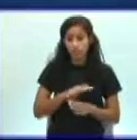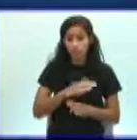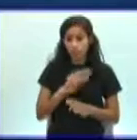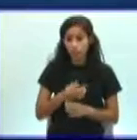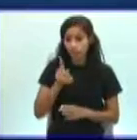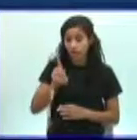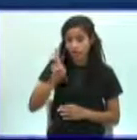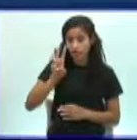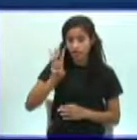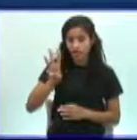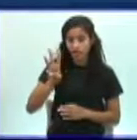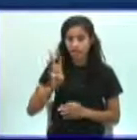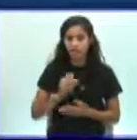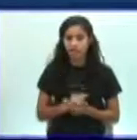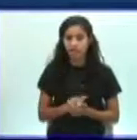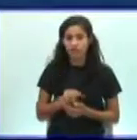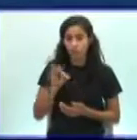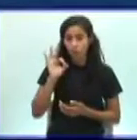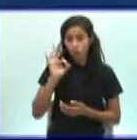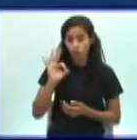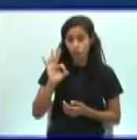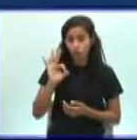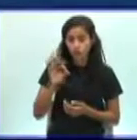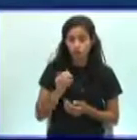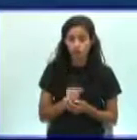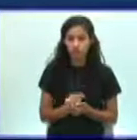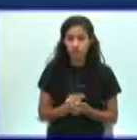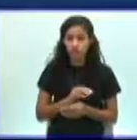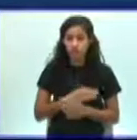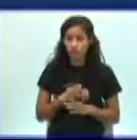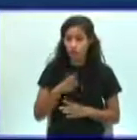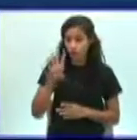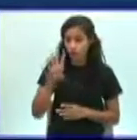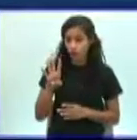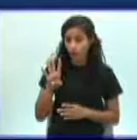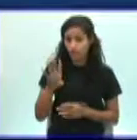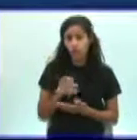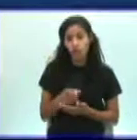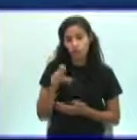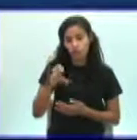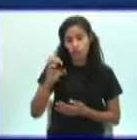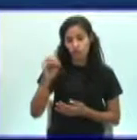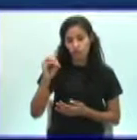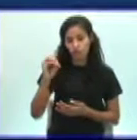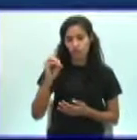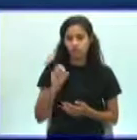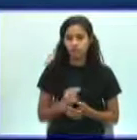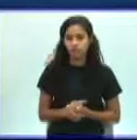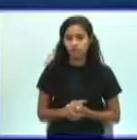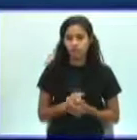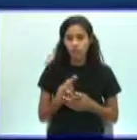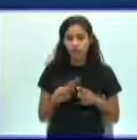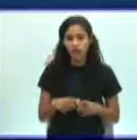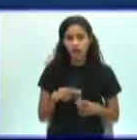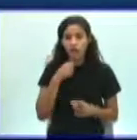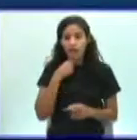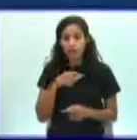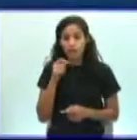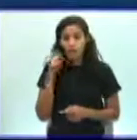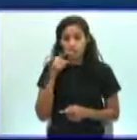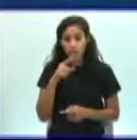13, 8, 4 y 0. Pero al concluir